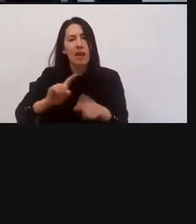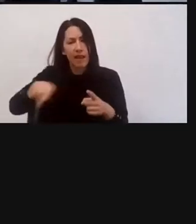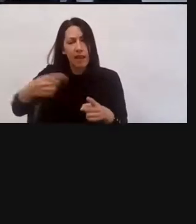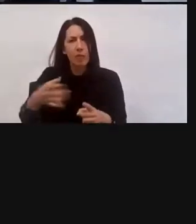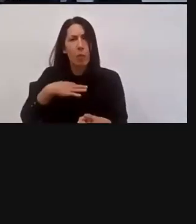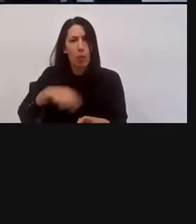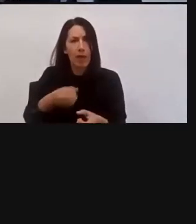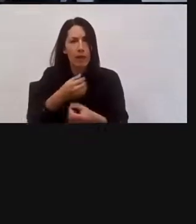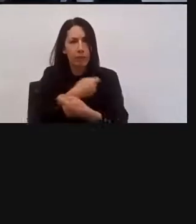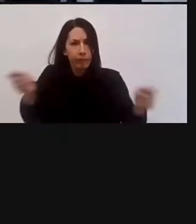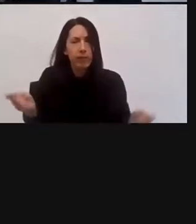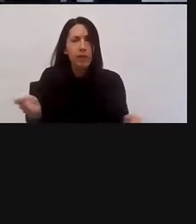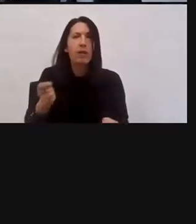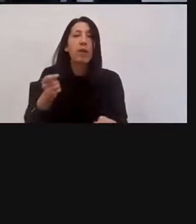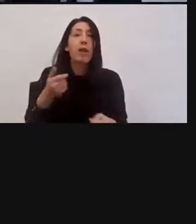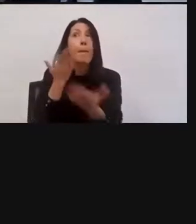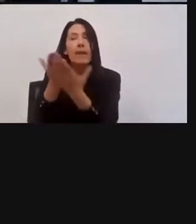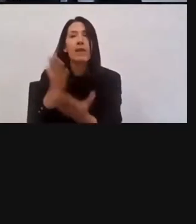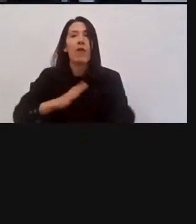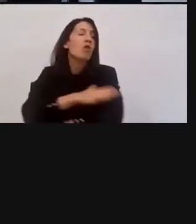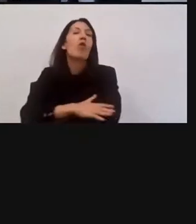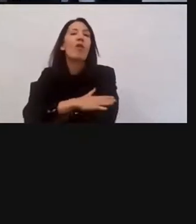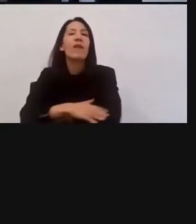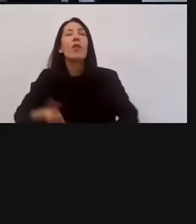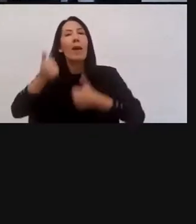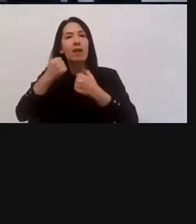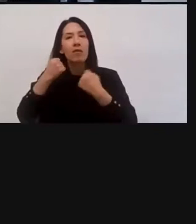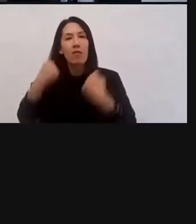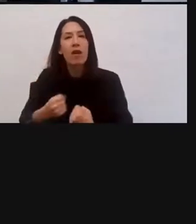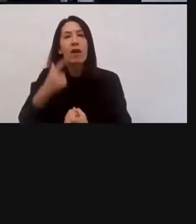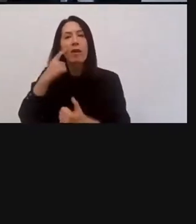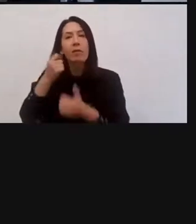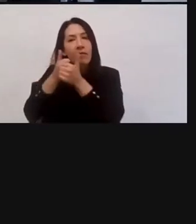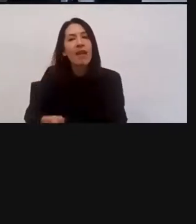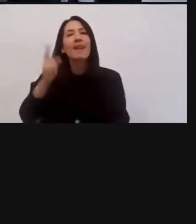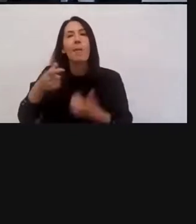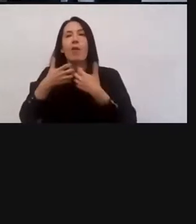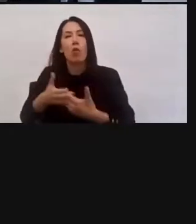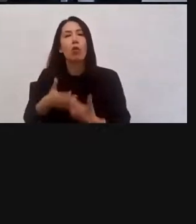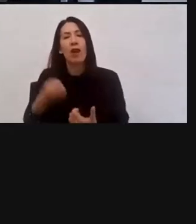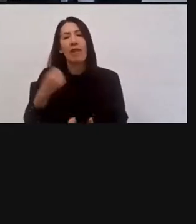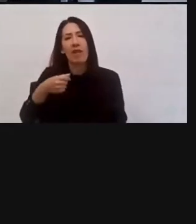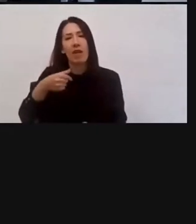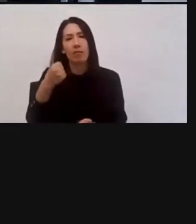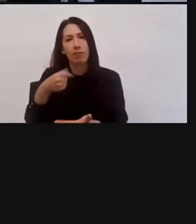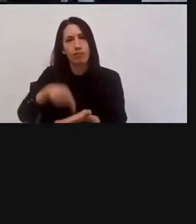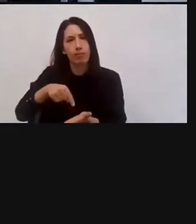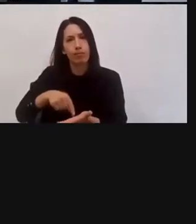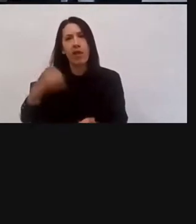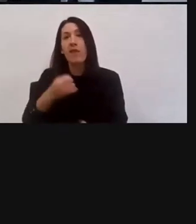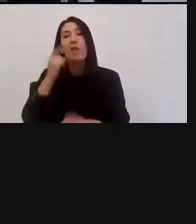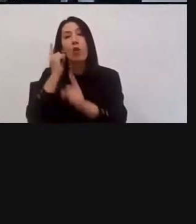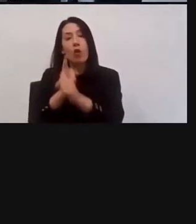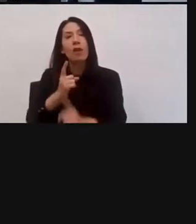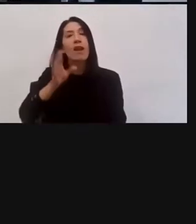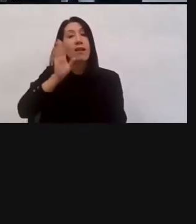compartir. Ha pedido al Gobierno intensificar la vigilancia y la beligerancia. Hay que ser beligerantes también con esto, contra los delitos de